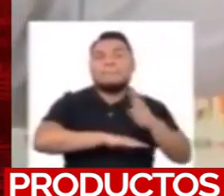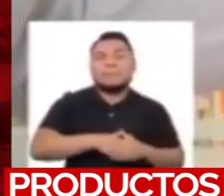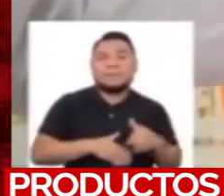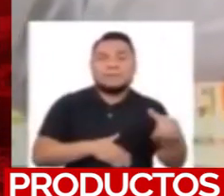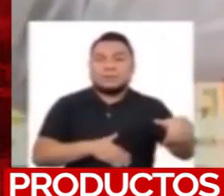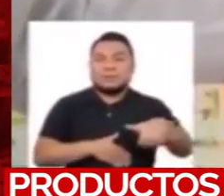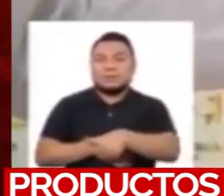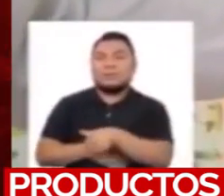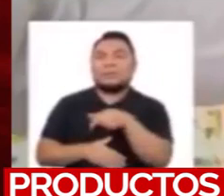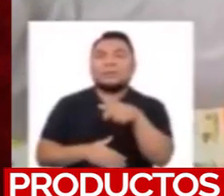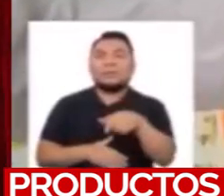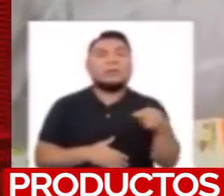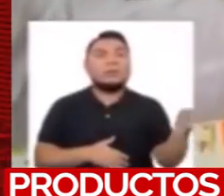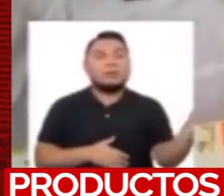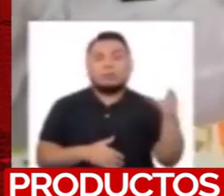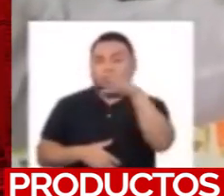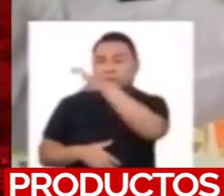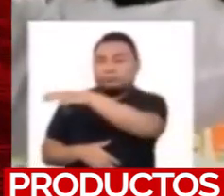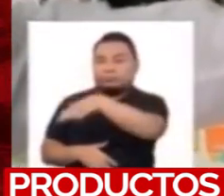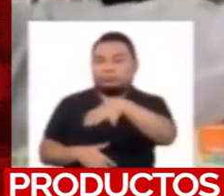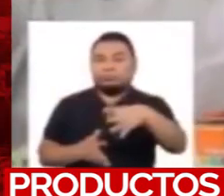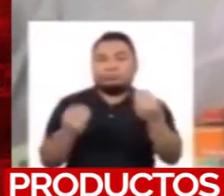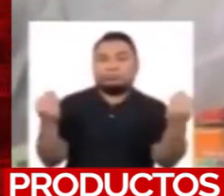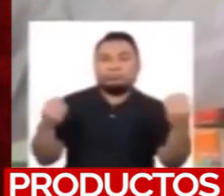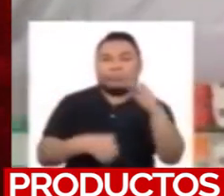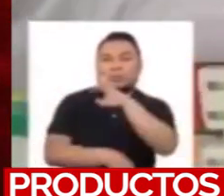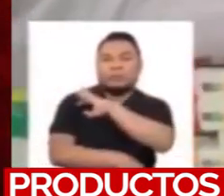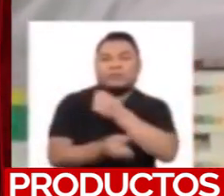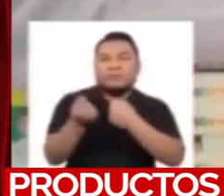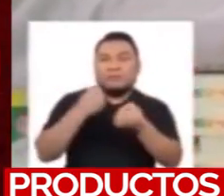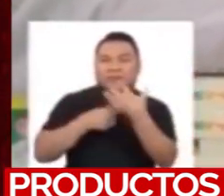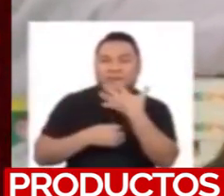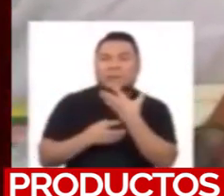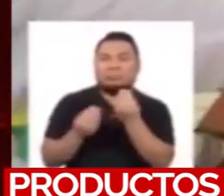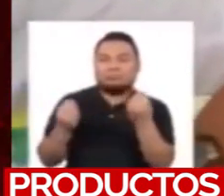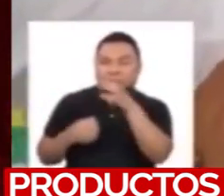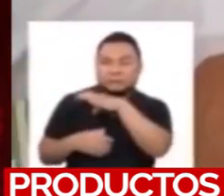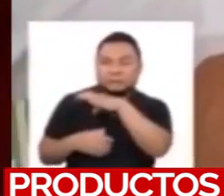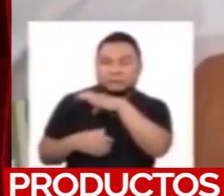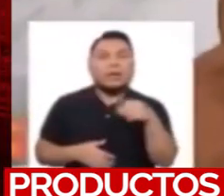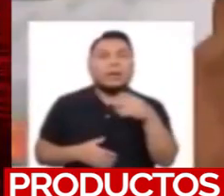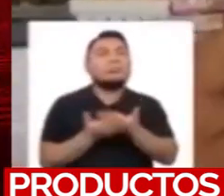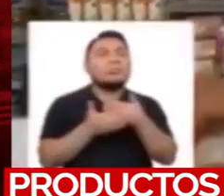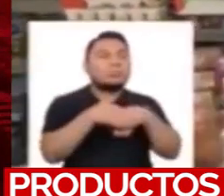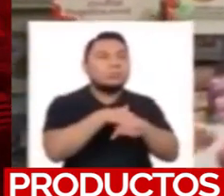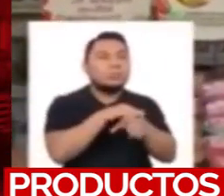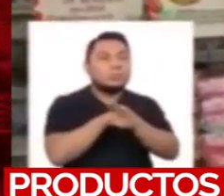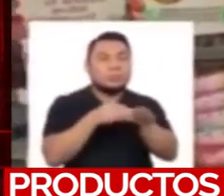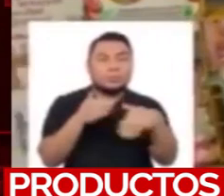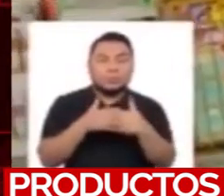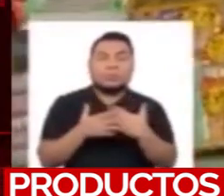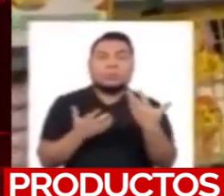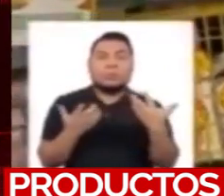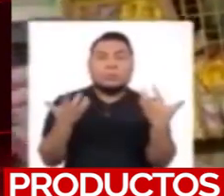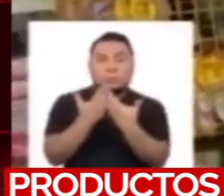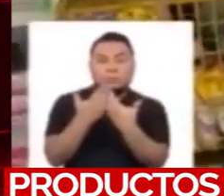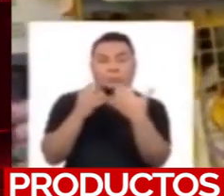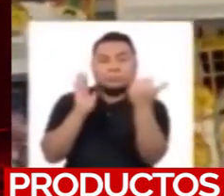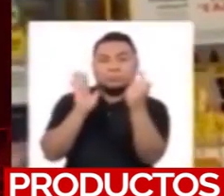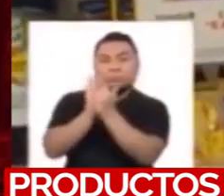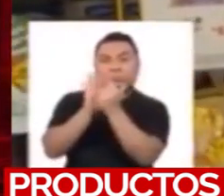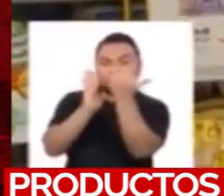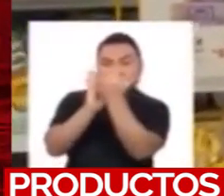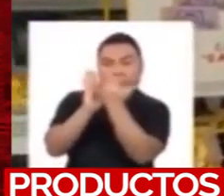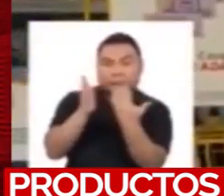está programado realizar este operativo que tiene como fin verificar pues, si se vienen cumpliendo los dispositivos del